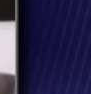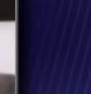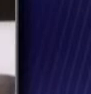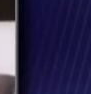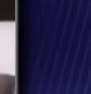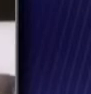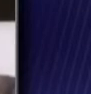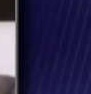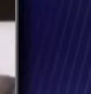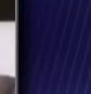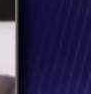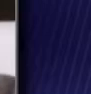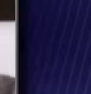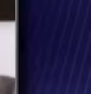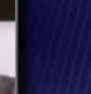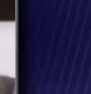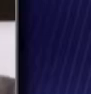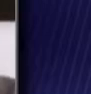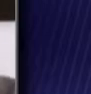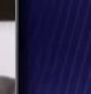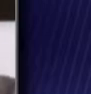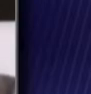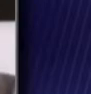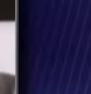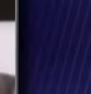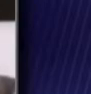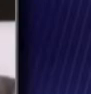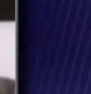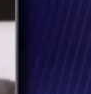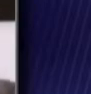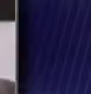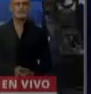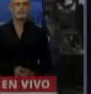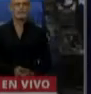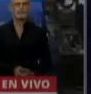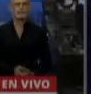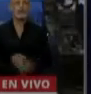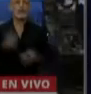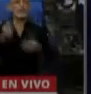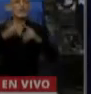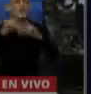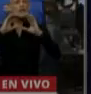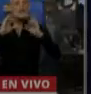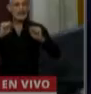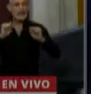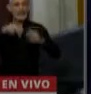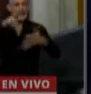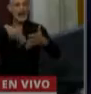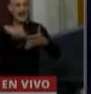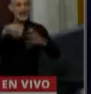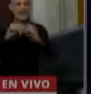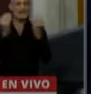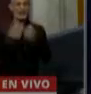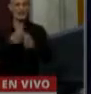consenso fundamentalmente desde nuestra sociedad. Tiene una aceptación de un 76% de poder discutir un aporte